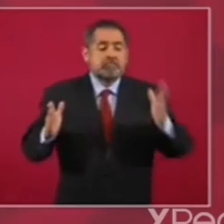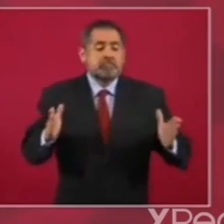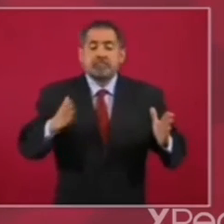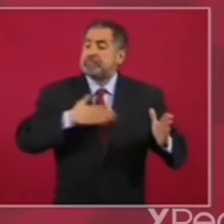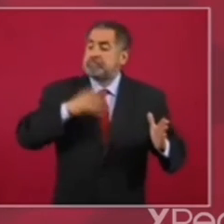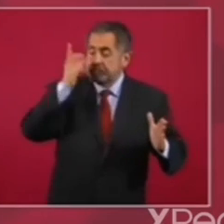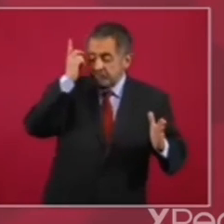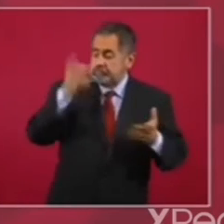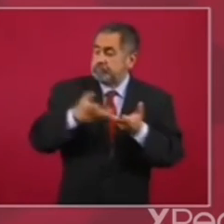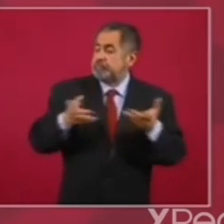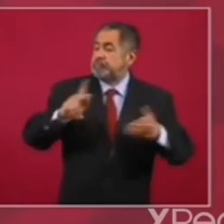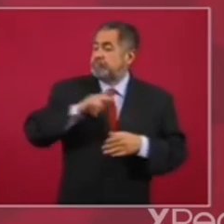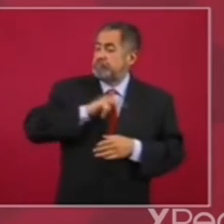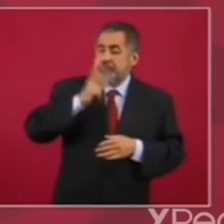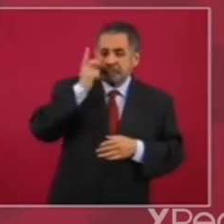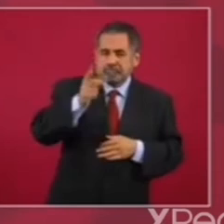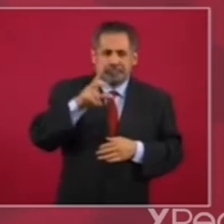privatizadas.